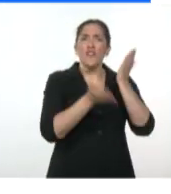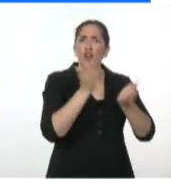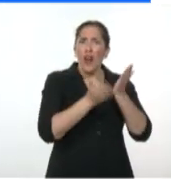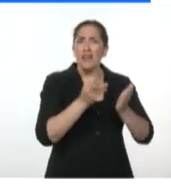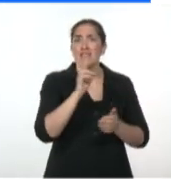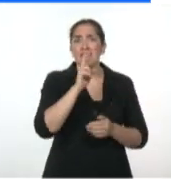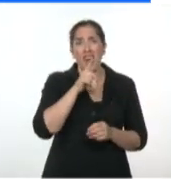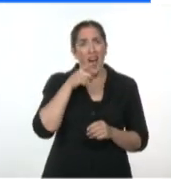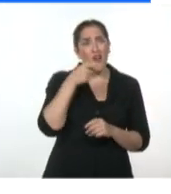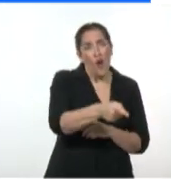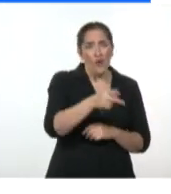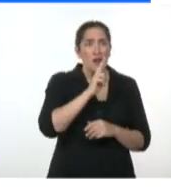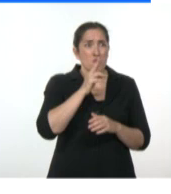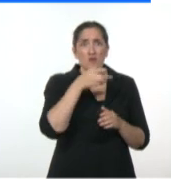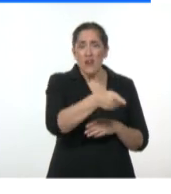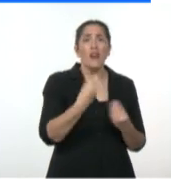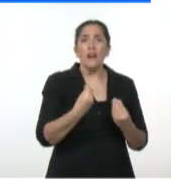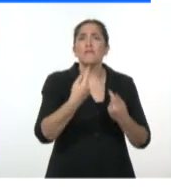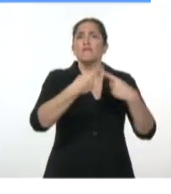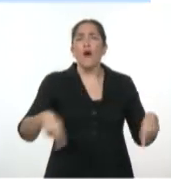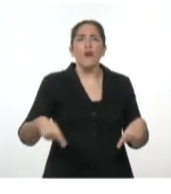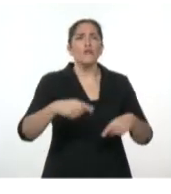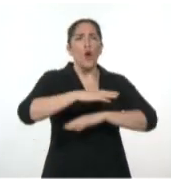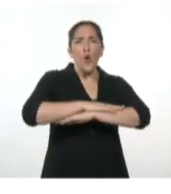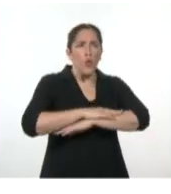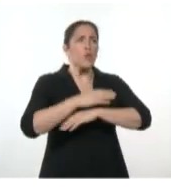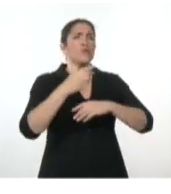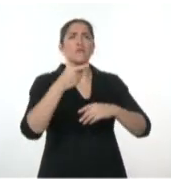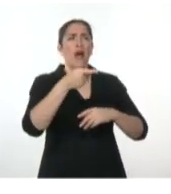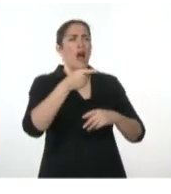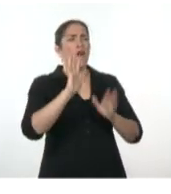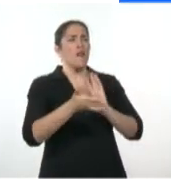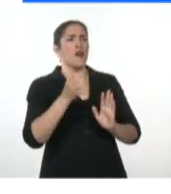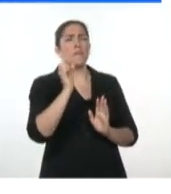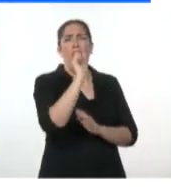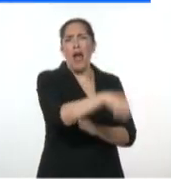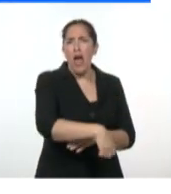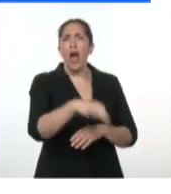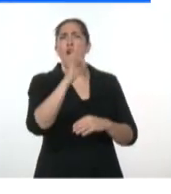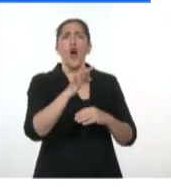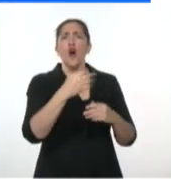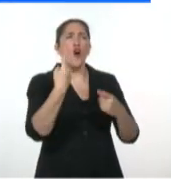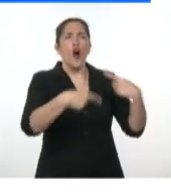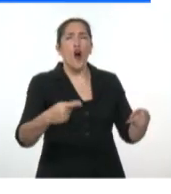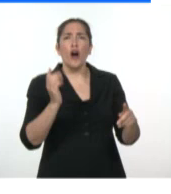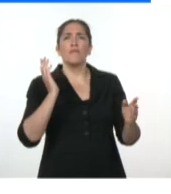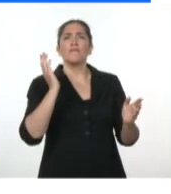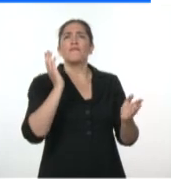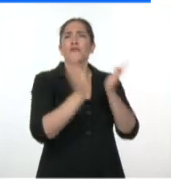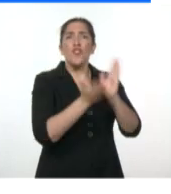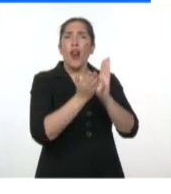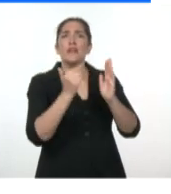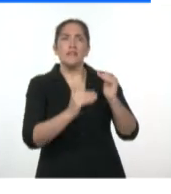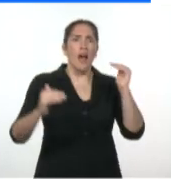las mujeres toda conducta, acción u omisión basada en una relación desigual de poder que afecte su vida, su libertad,